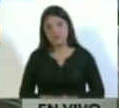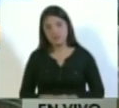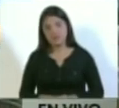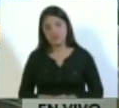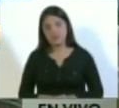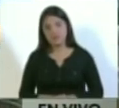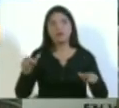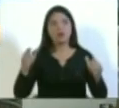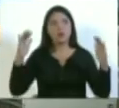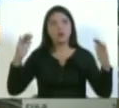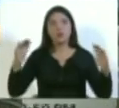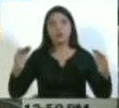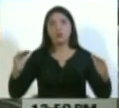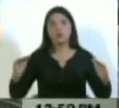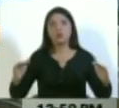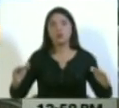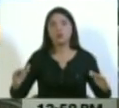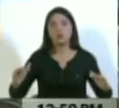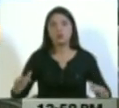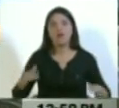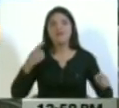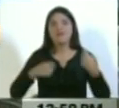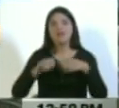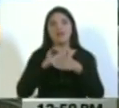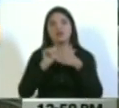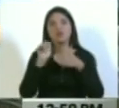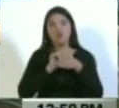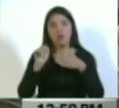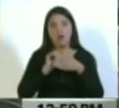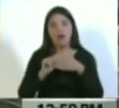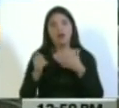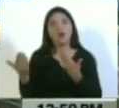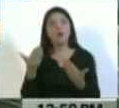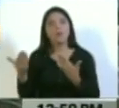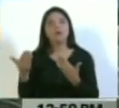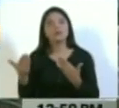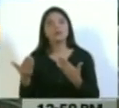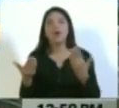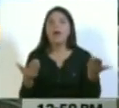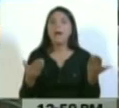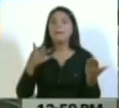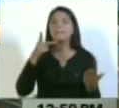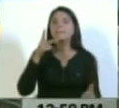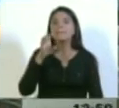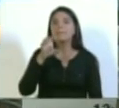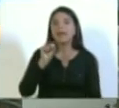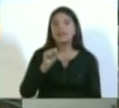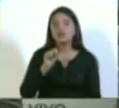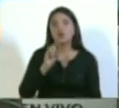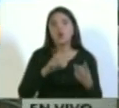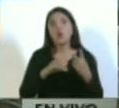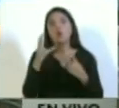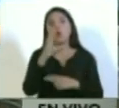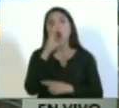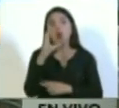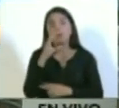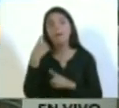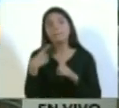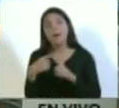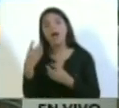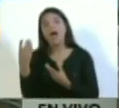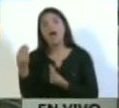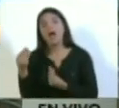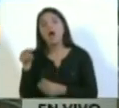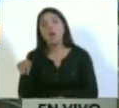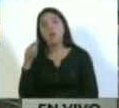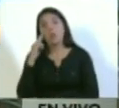Está todo el mundo. El valor del dólar con respecto al peso, el valor del dólar con respecto al bolívar.